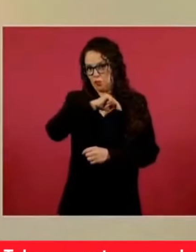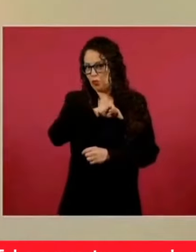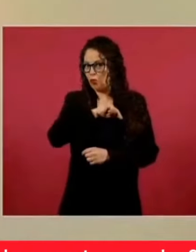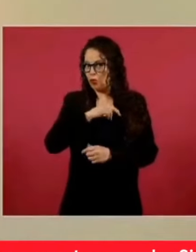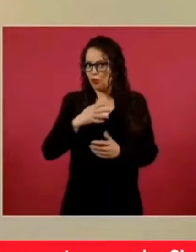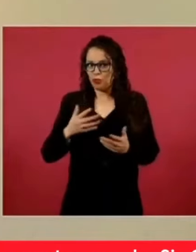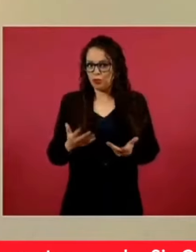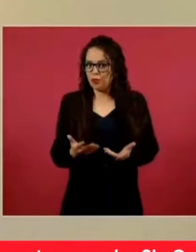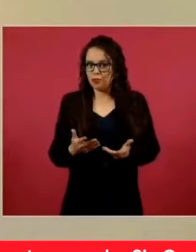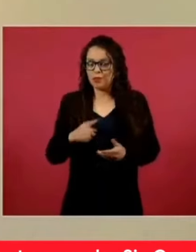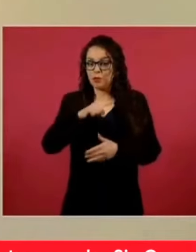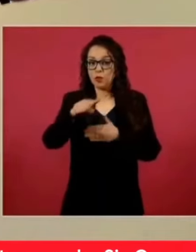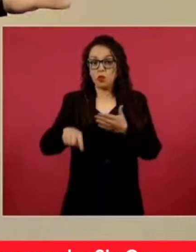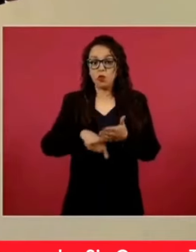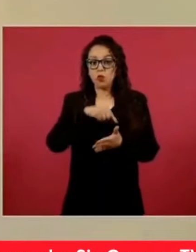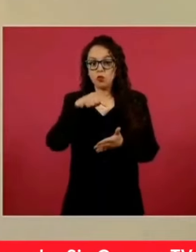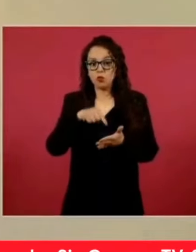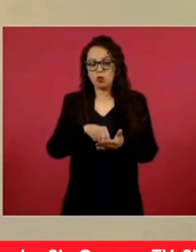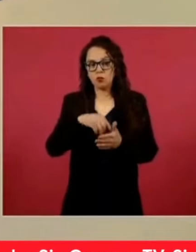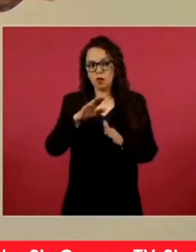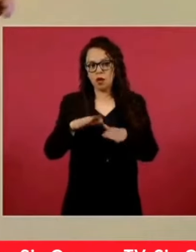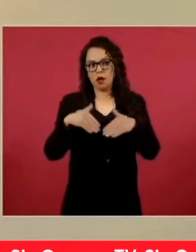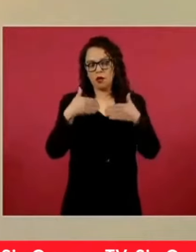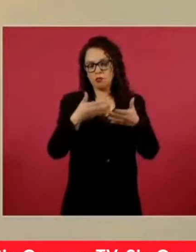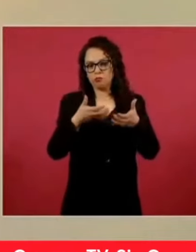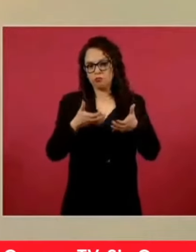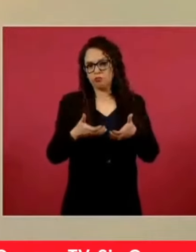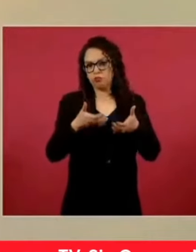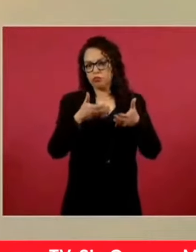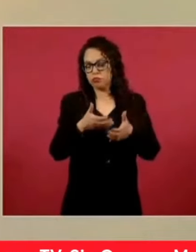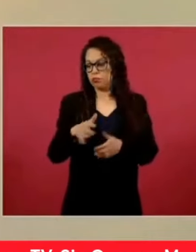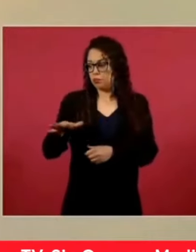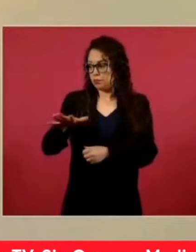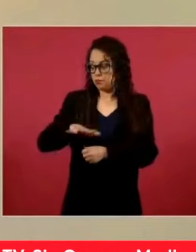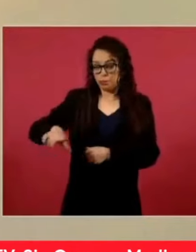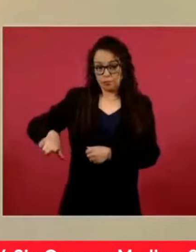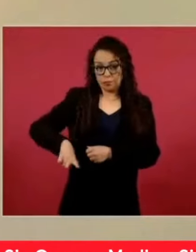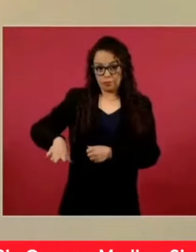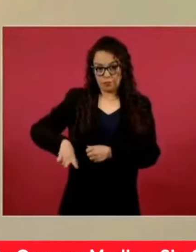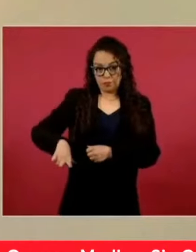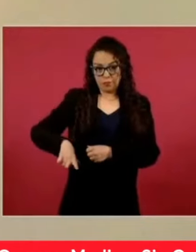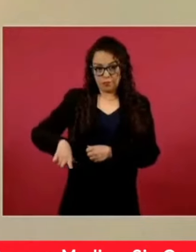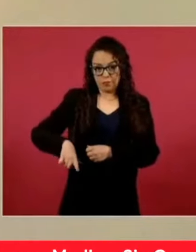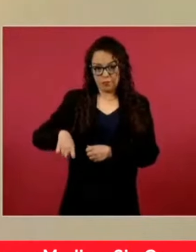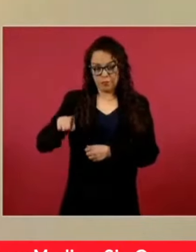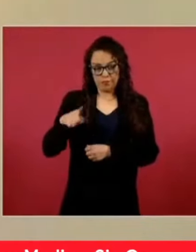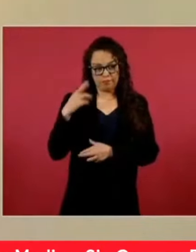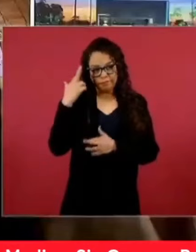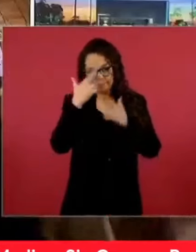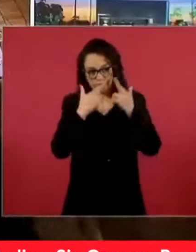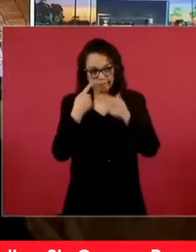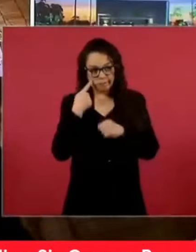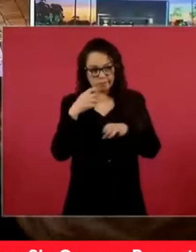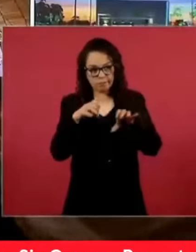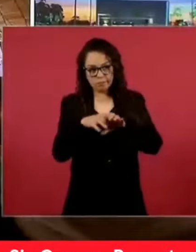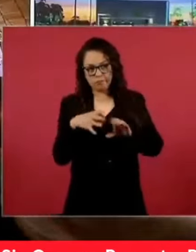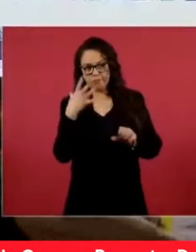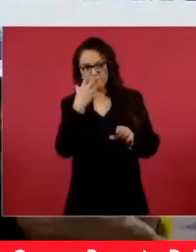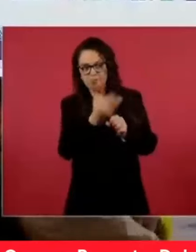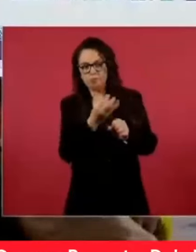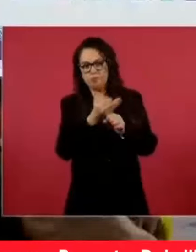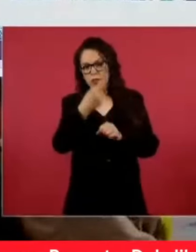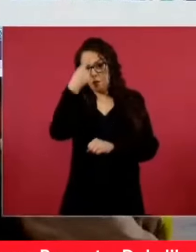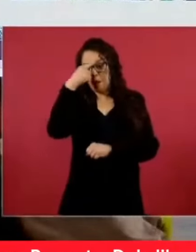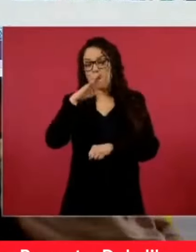espacios públicos que se hayan ejecutado en esta administración pues eh contemplen o que se hagan de la mejor forma posible siguiente